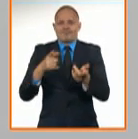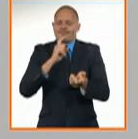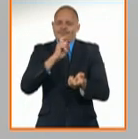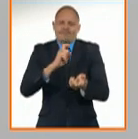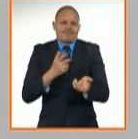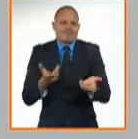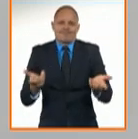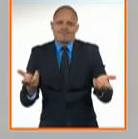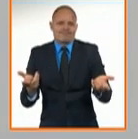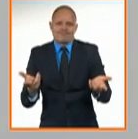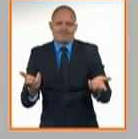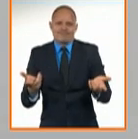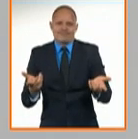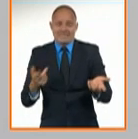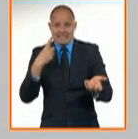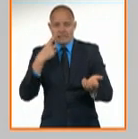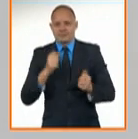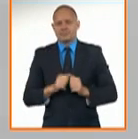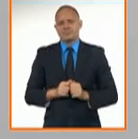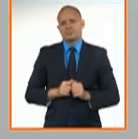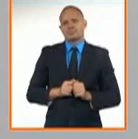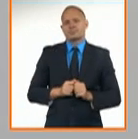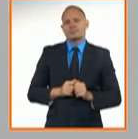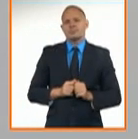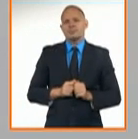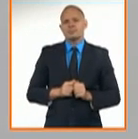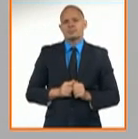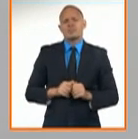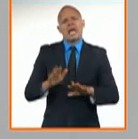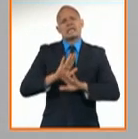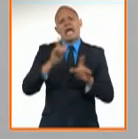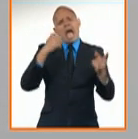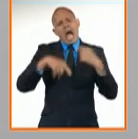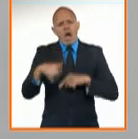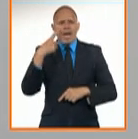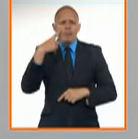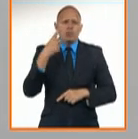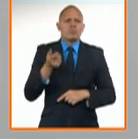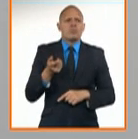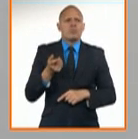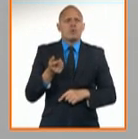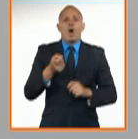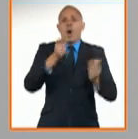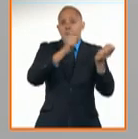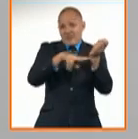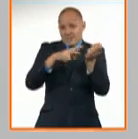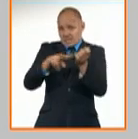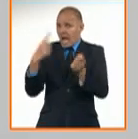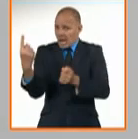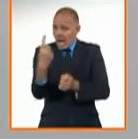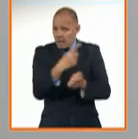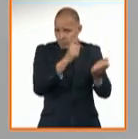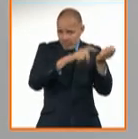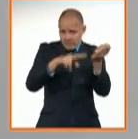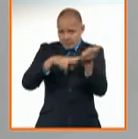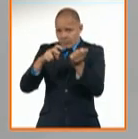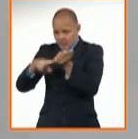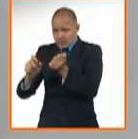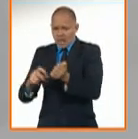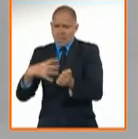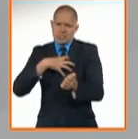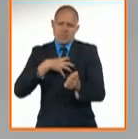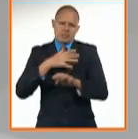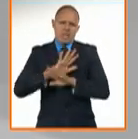bloque se apagó cada provincia tiene cuatro o cinco bloques tapados lentamente independencia del tamaño de la